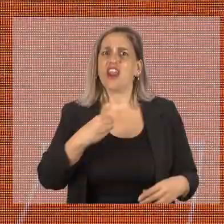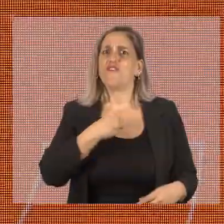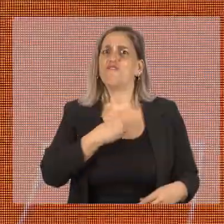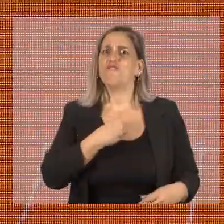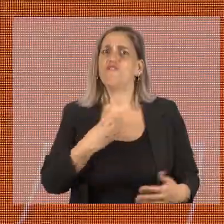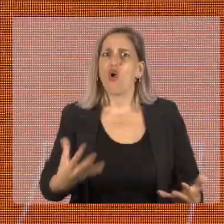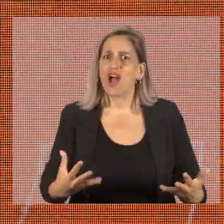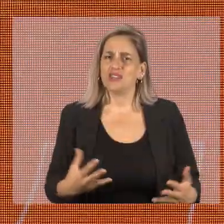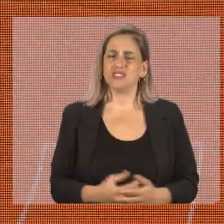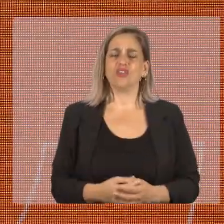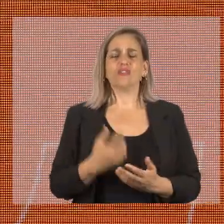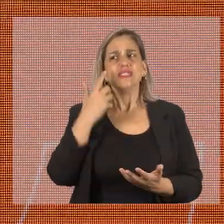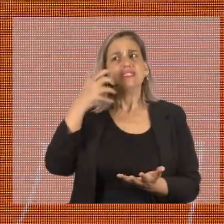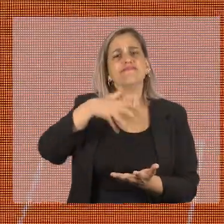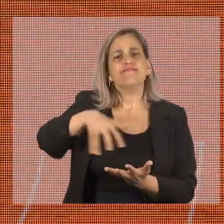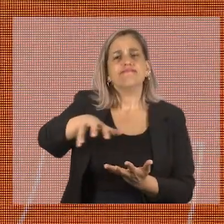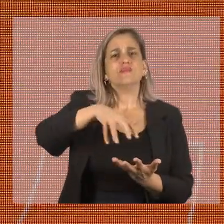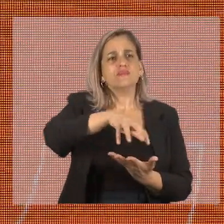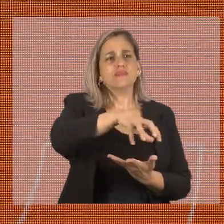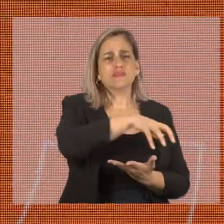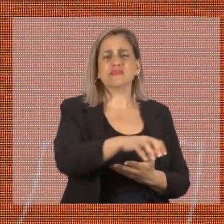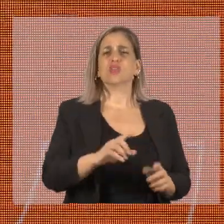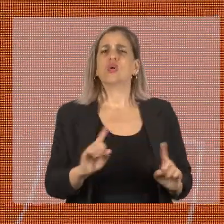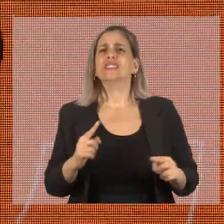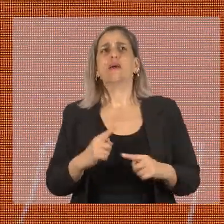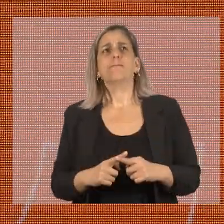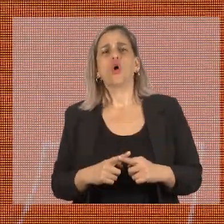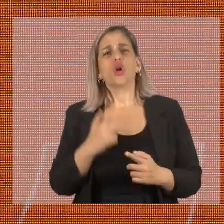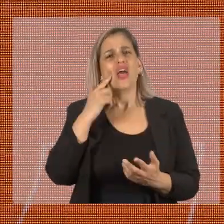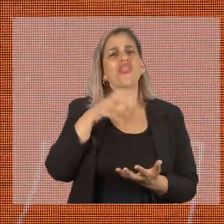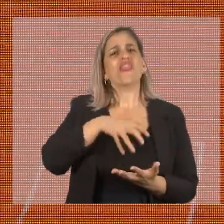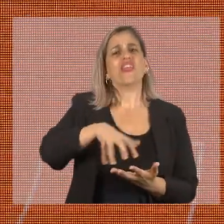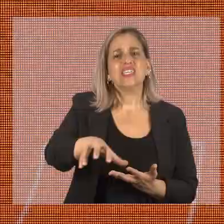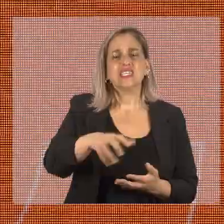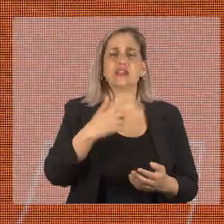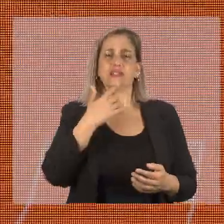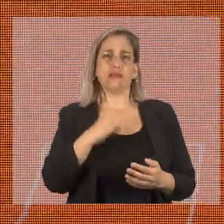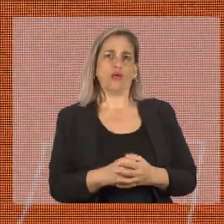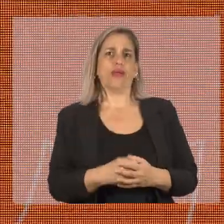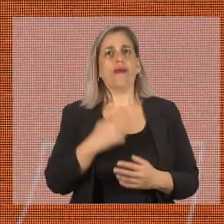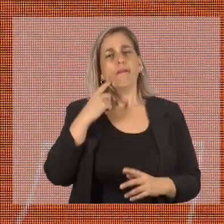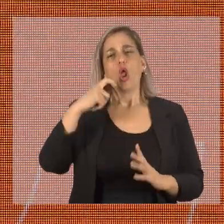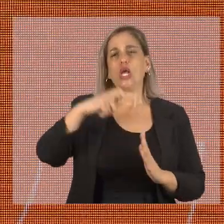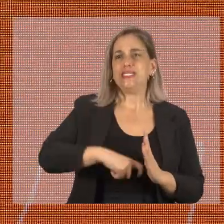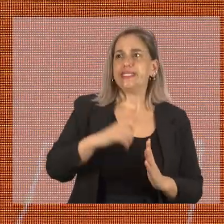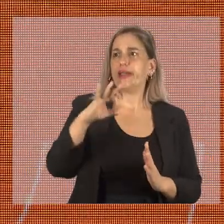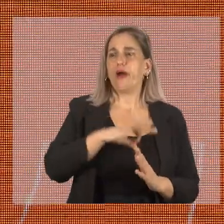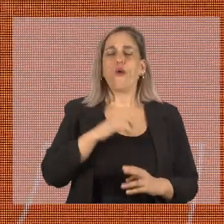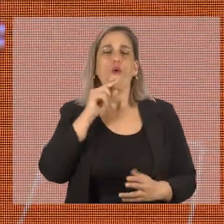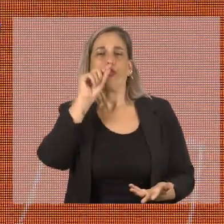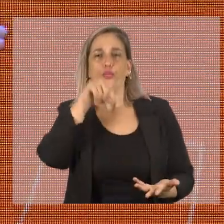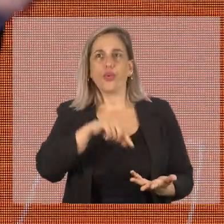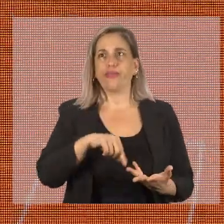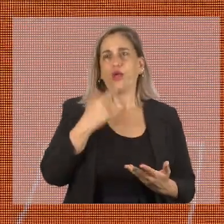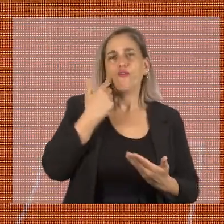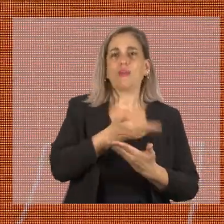vocación descentralizadora. No solo descentralizar cuando ven, yo qué sé, en Instagram o en Twitter o en el